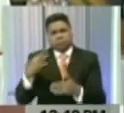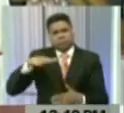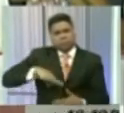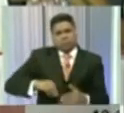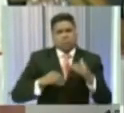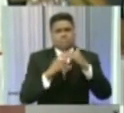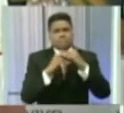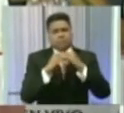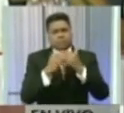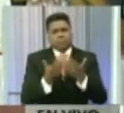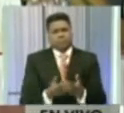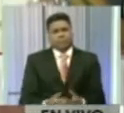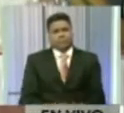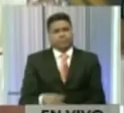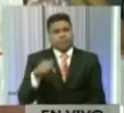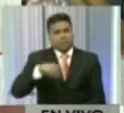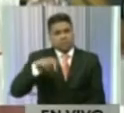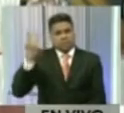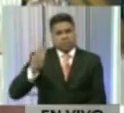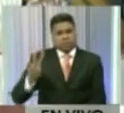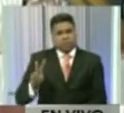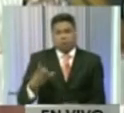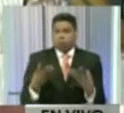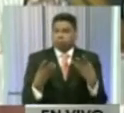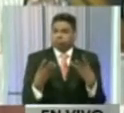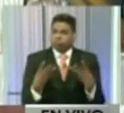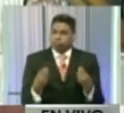Este país, con toda la crisis.